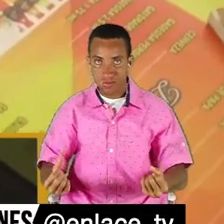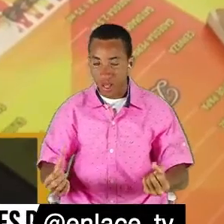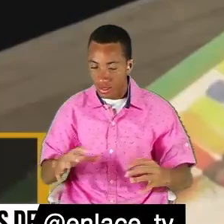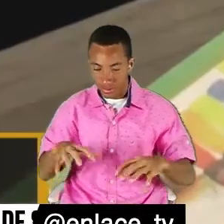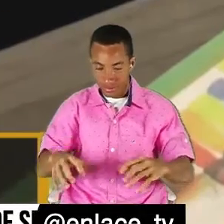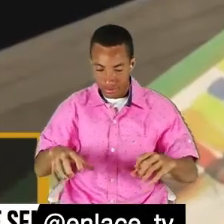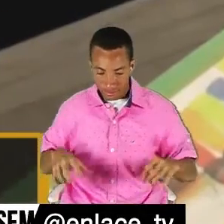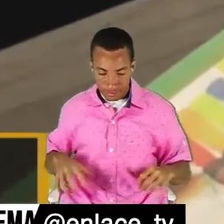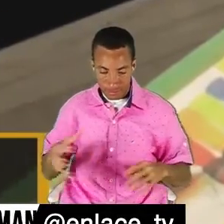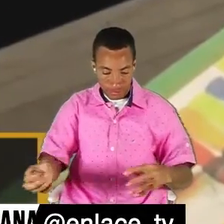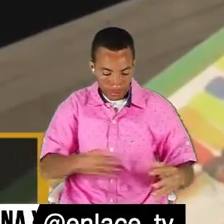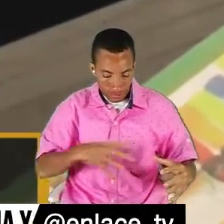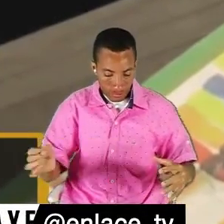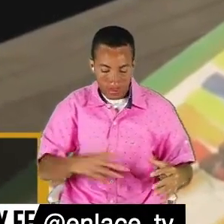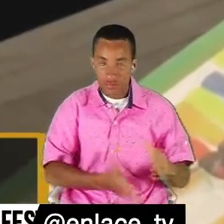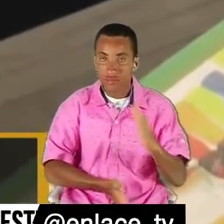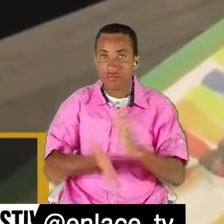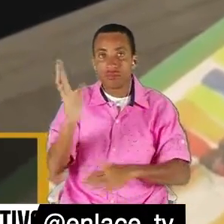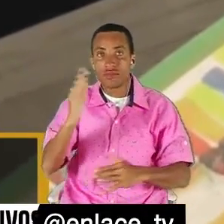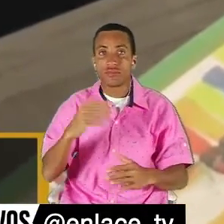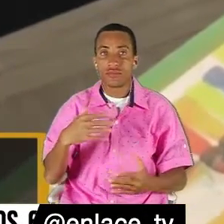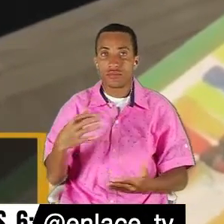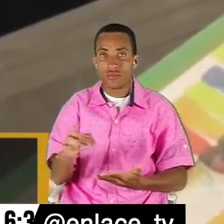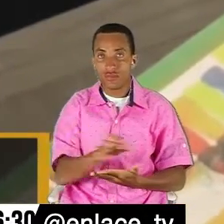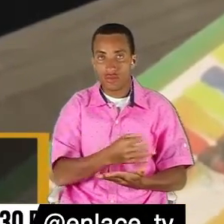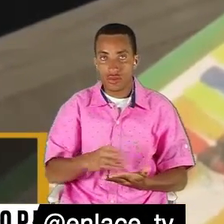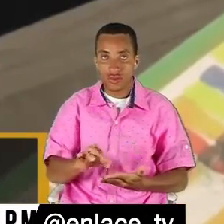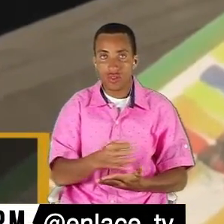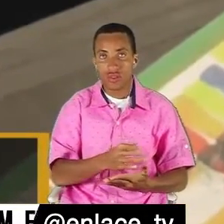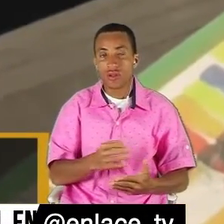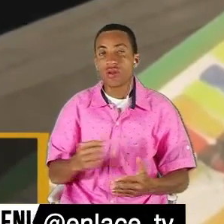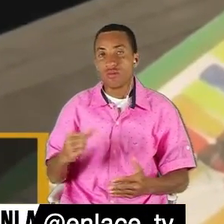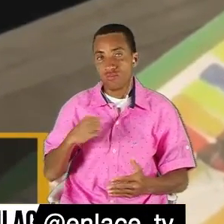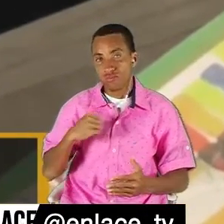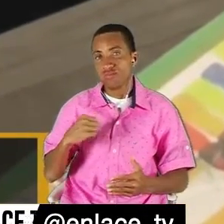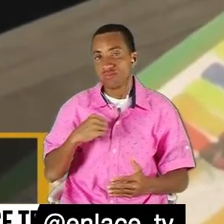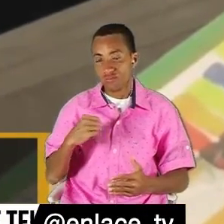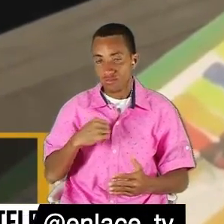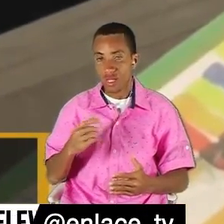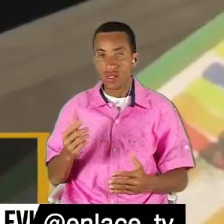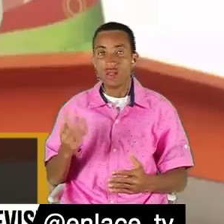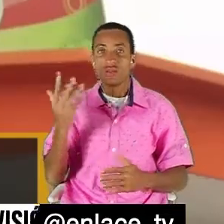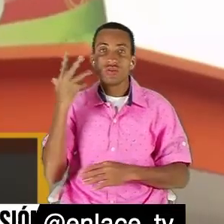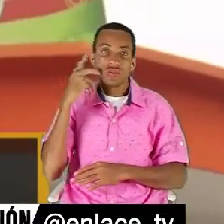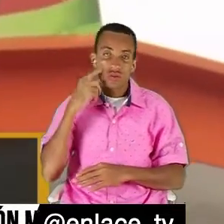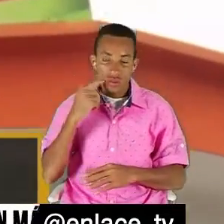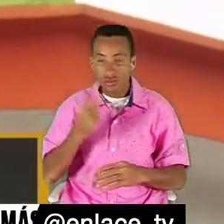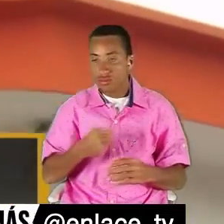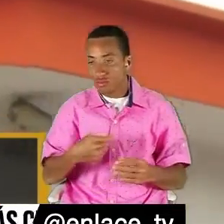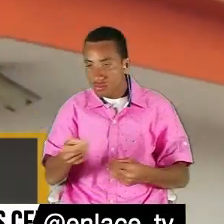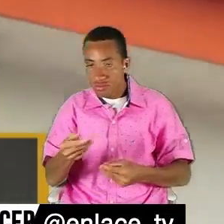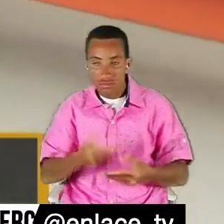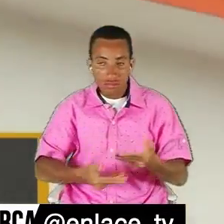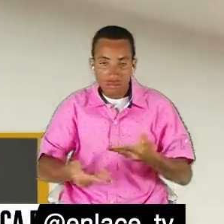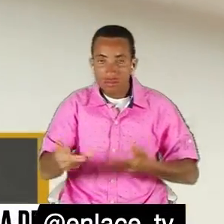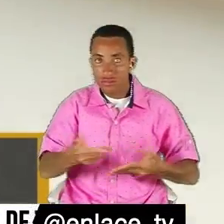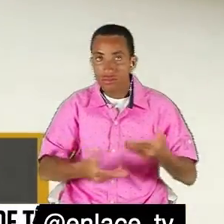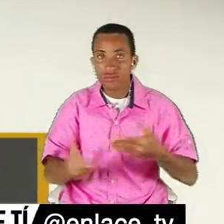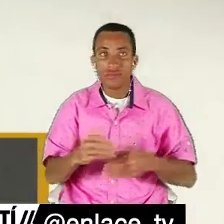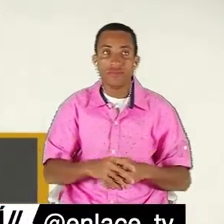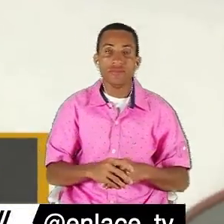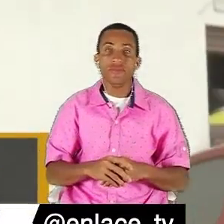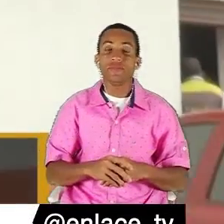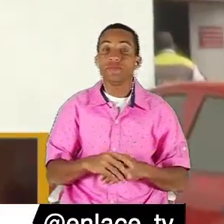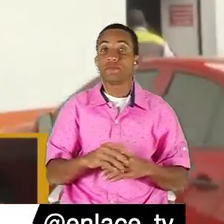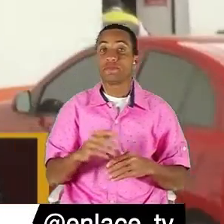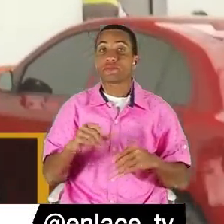registradora, las monedas que pues mantiene uno acá para el día a día. Y pues dañaron